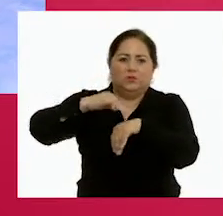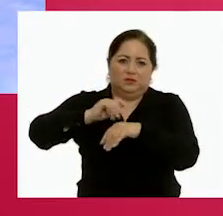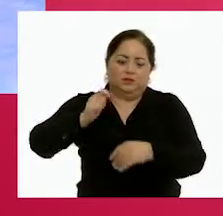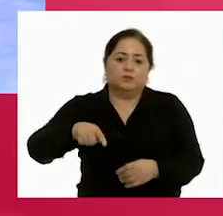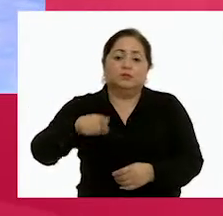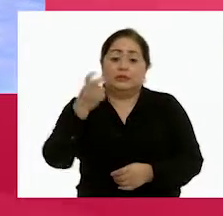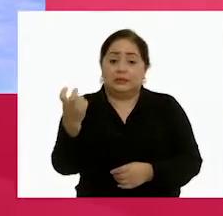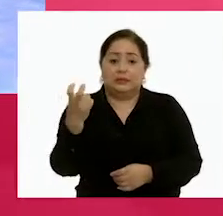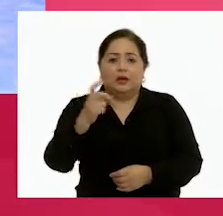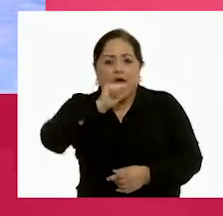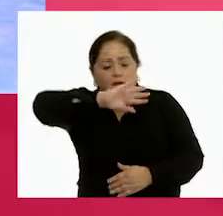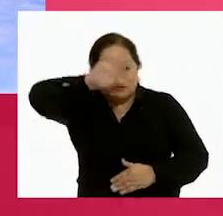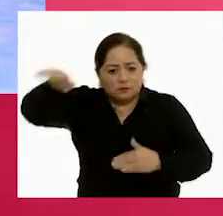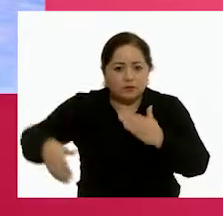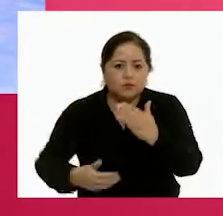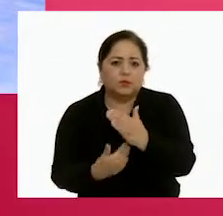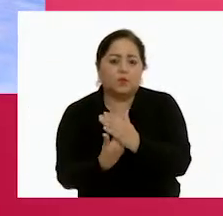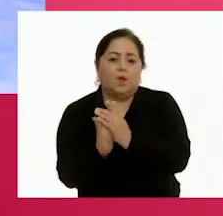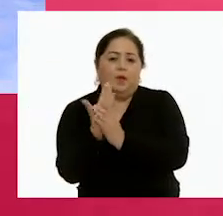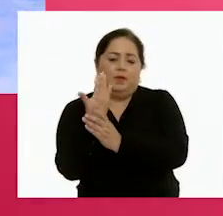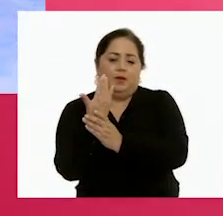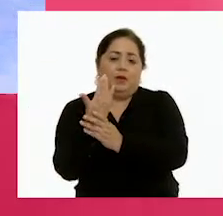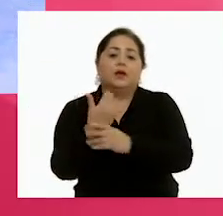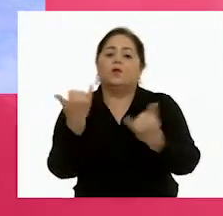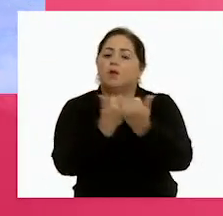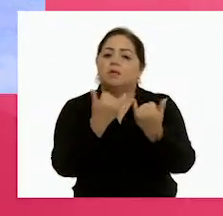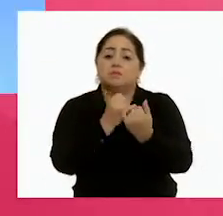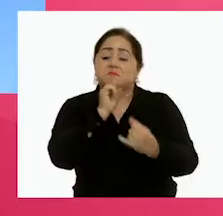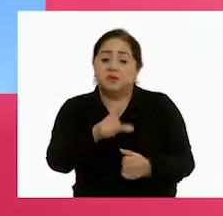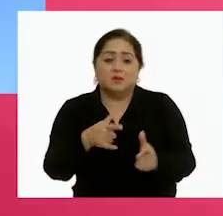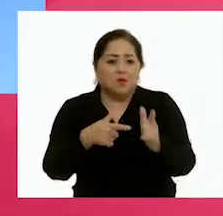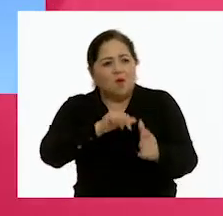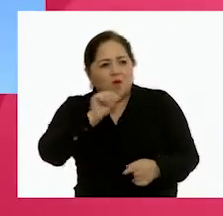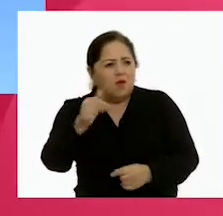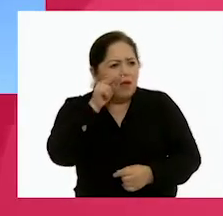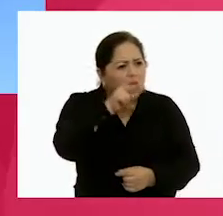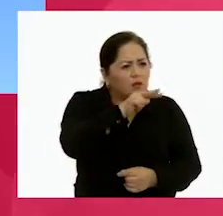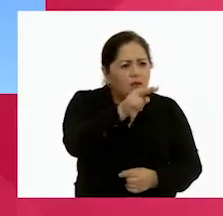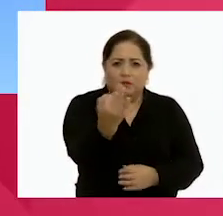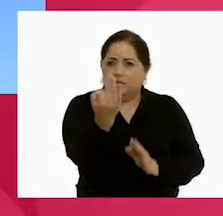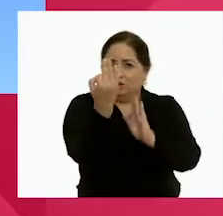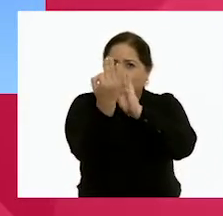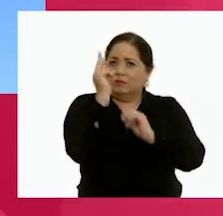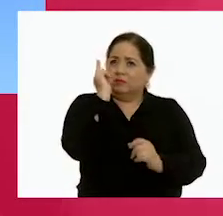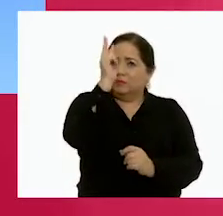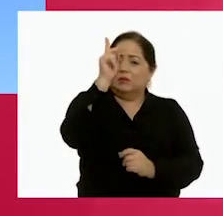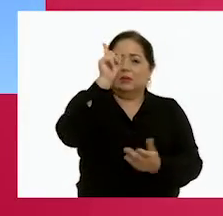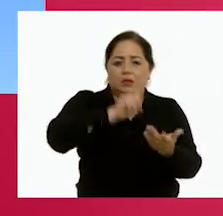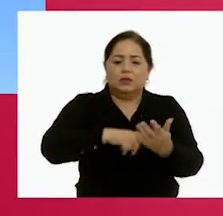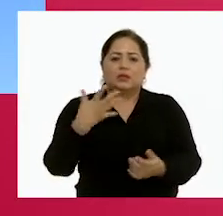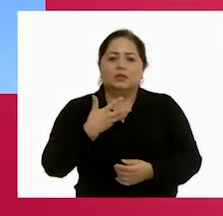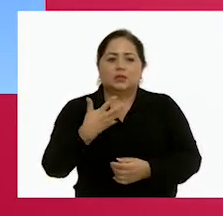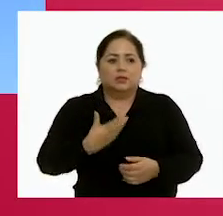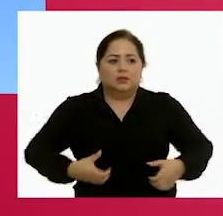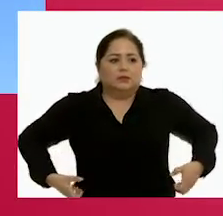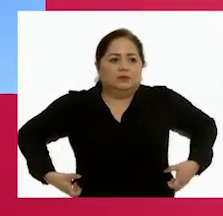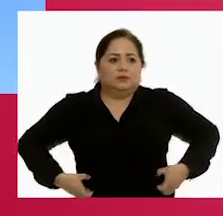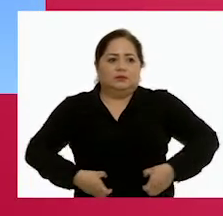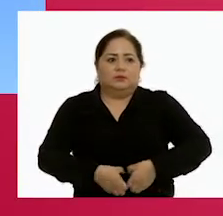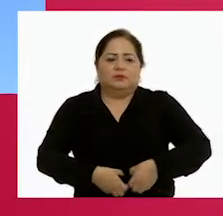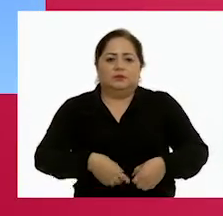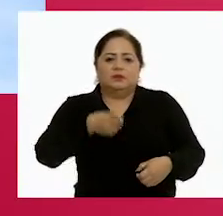ejemplo amanece, ¿no? Cuando está amaneciendo. Igual si continuamos por ejemplo viéndolo de frente, tiene su cinturón que